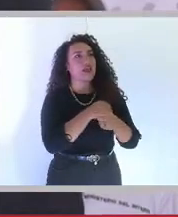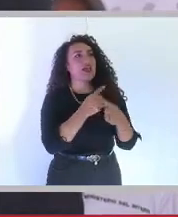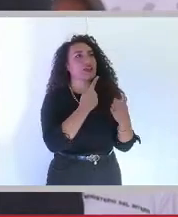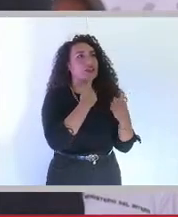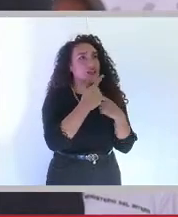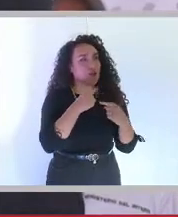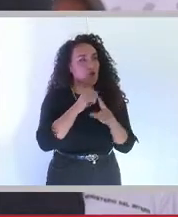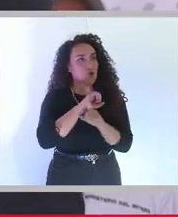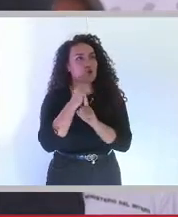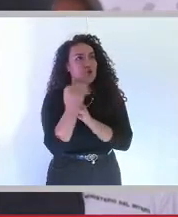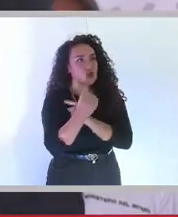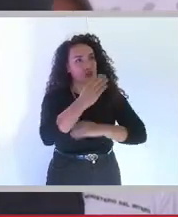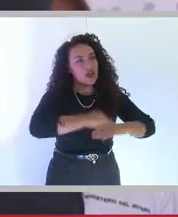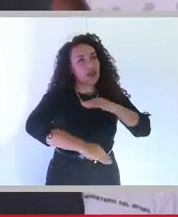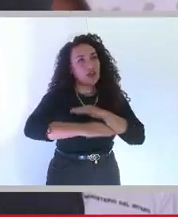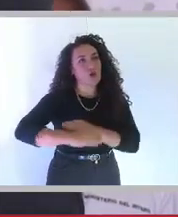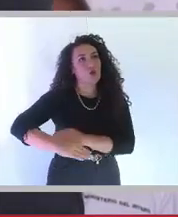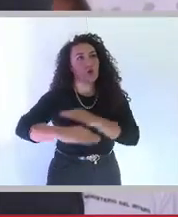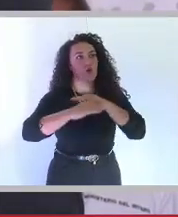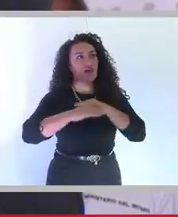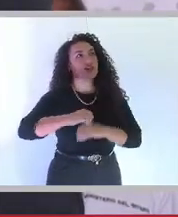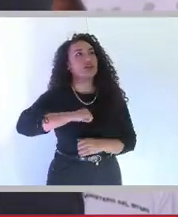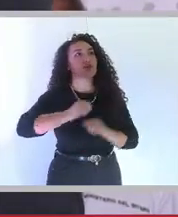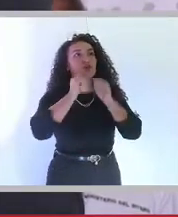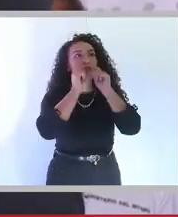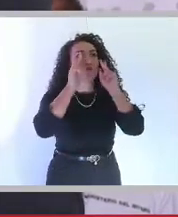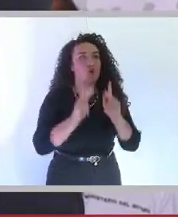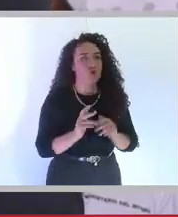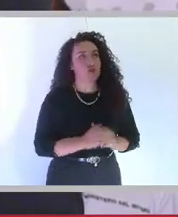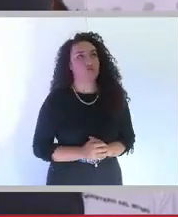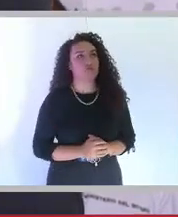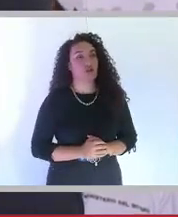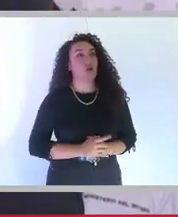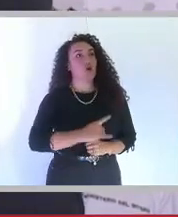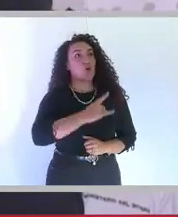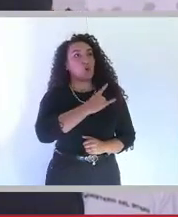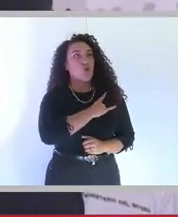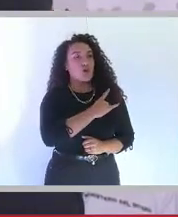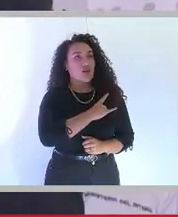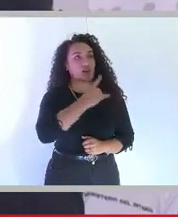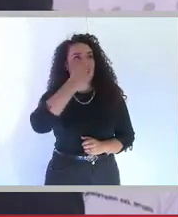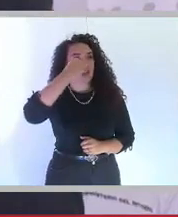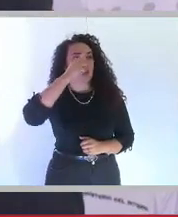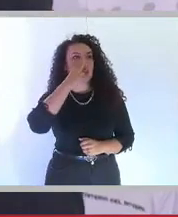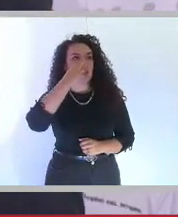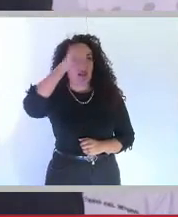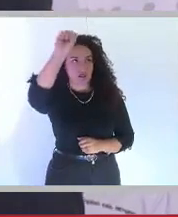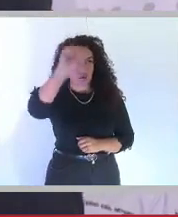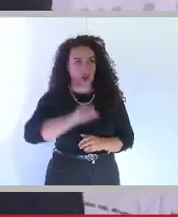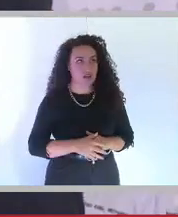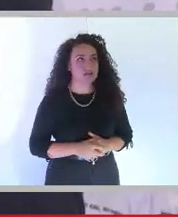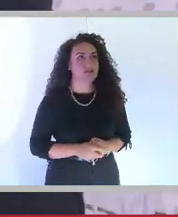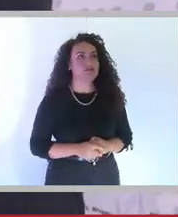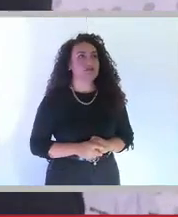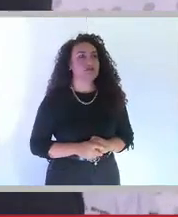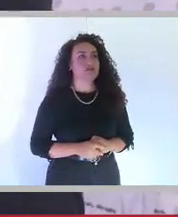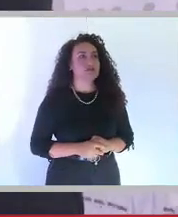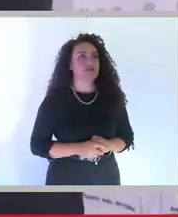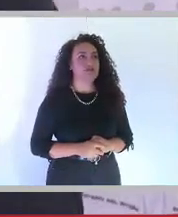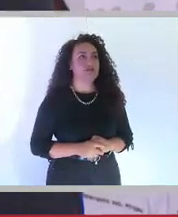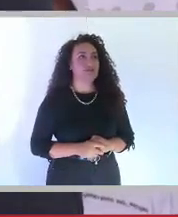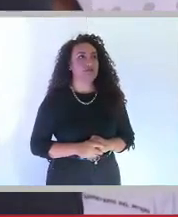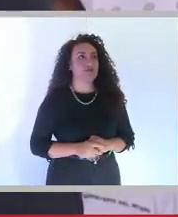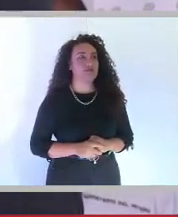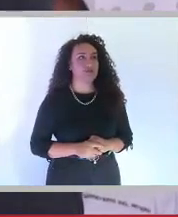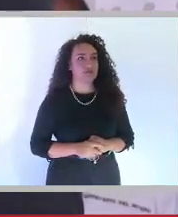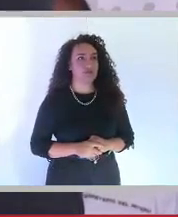la Igualdad y los Derechos Humanos, por la Universidad Nacional, y vamos a ir... Voy a ir anunciando,